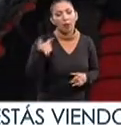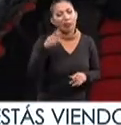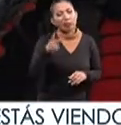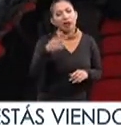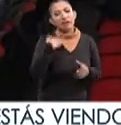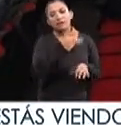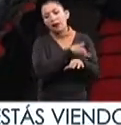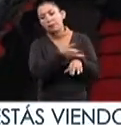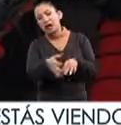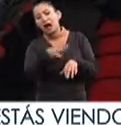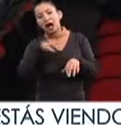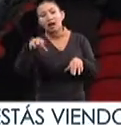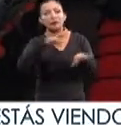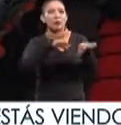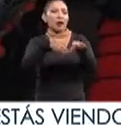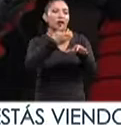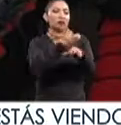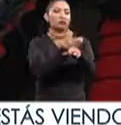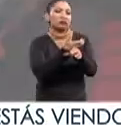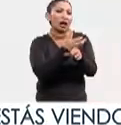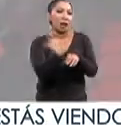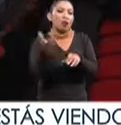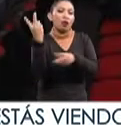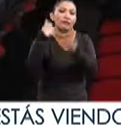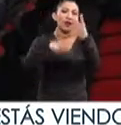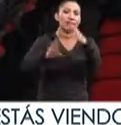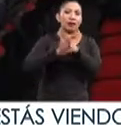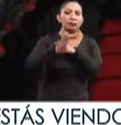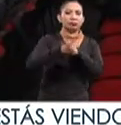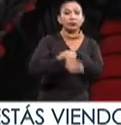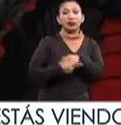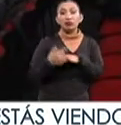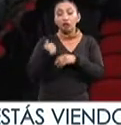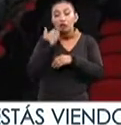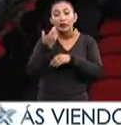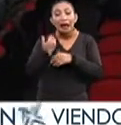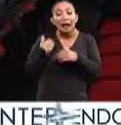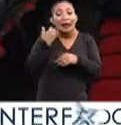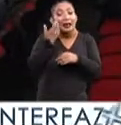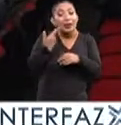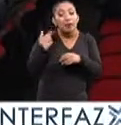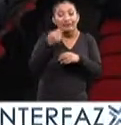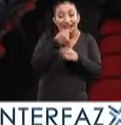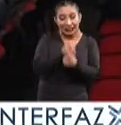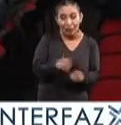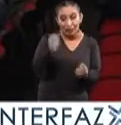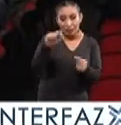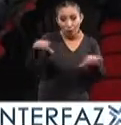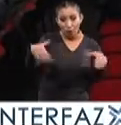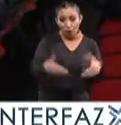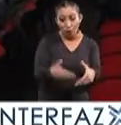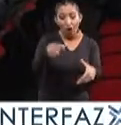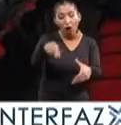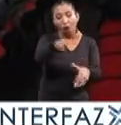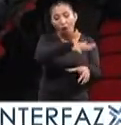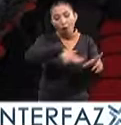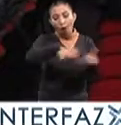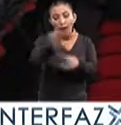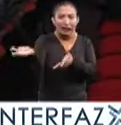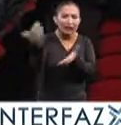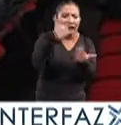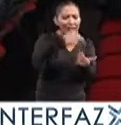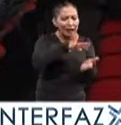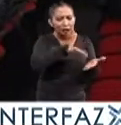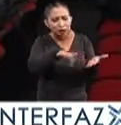comprendido de familias jornaleras agrícolas migrantes. Queríamos acercar a los niños de nuestra comunidad o de nuestro contexto al mundo de